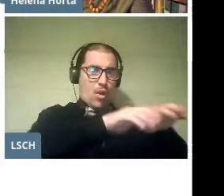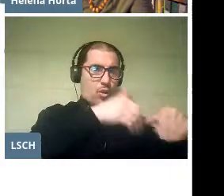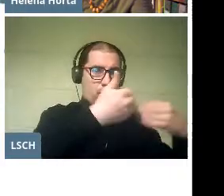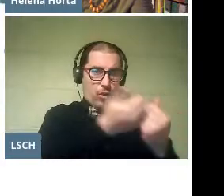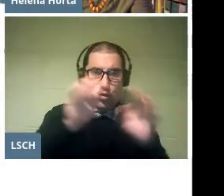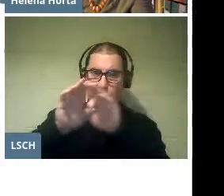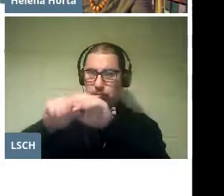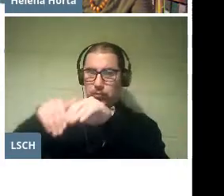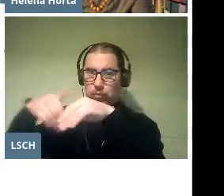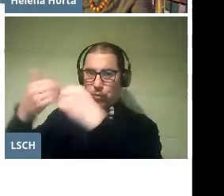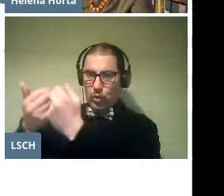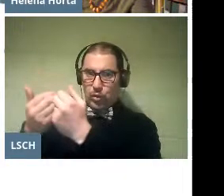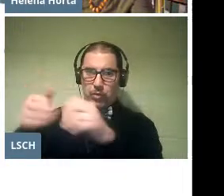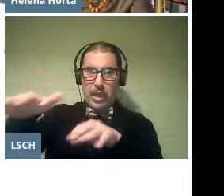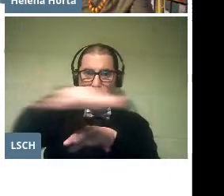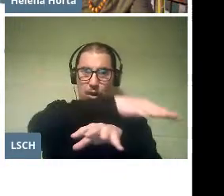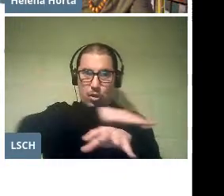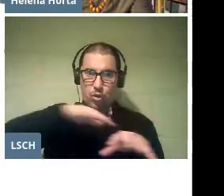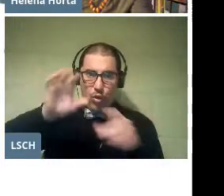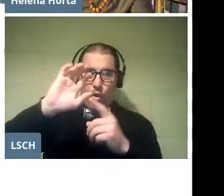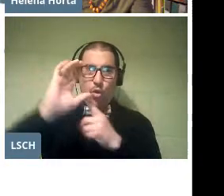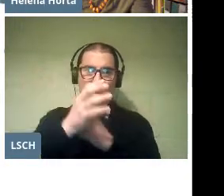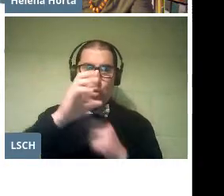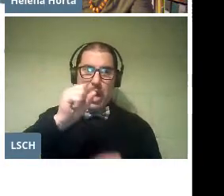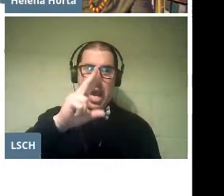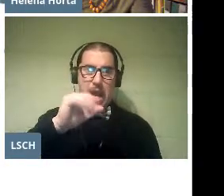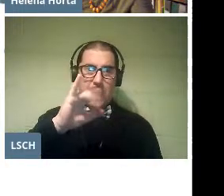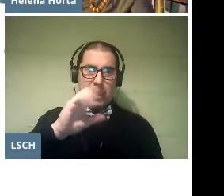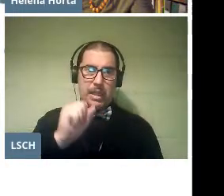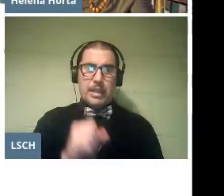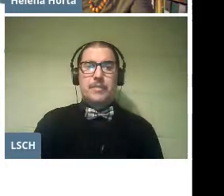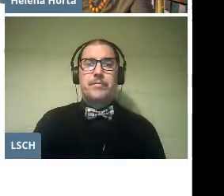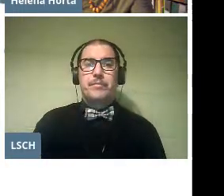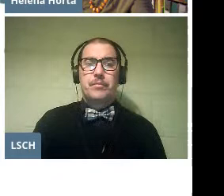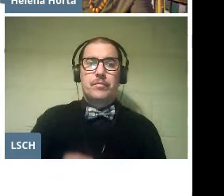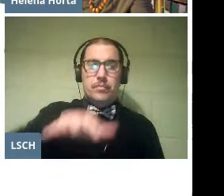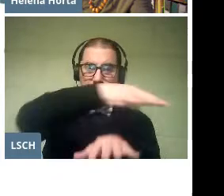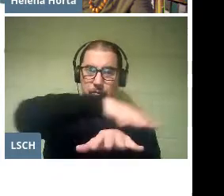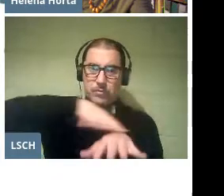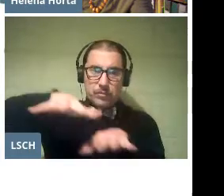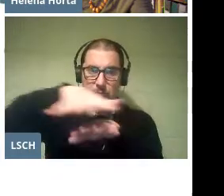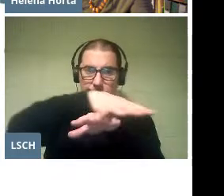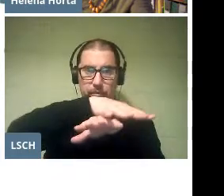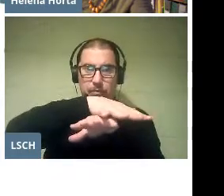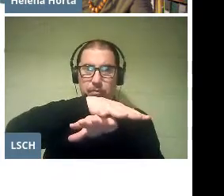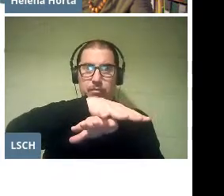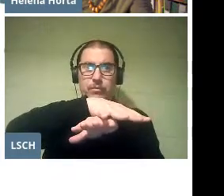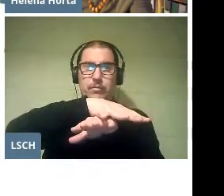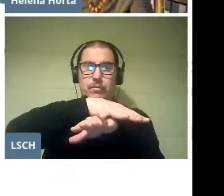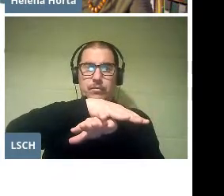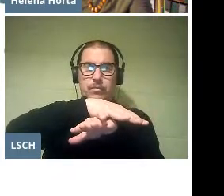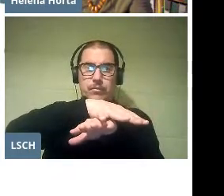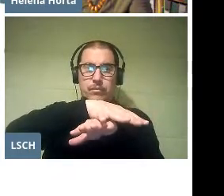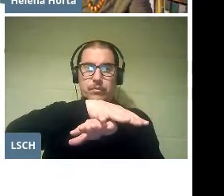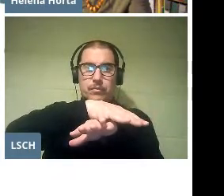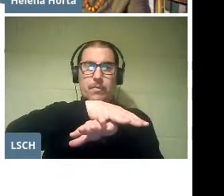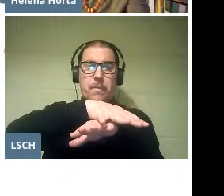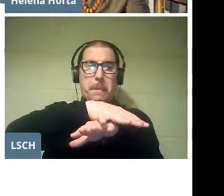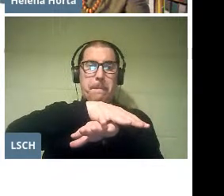cultura arica, y en conjunto el dominio del territorio